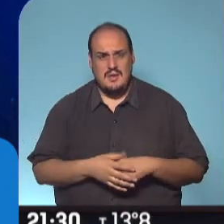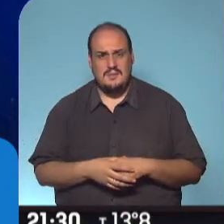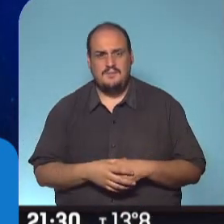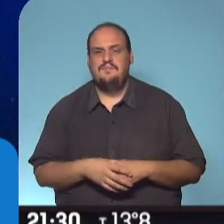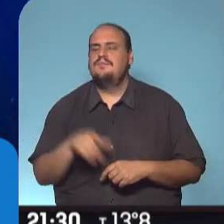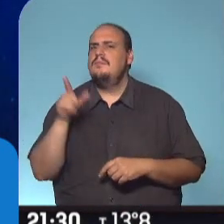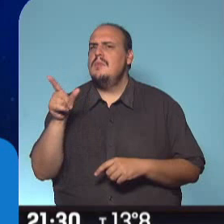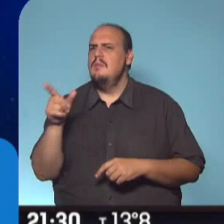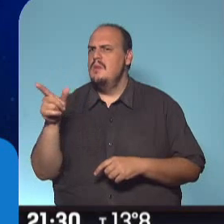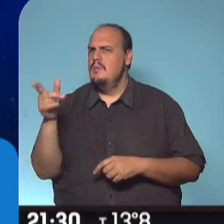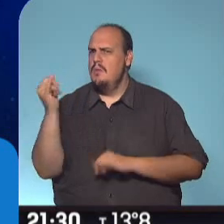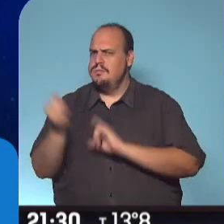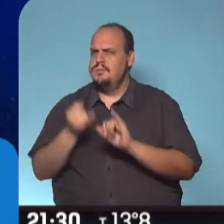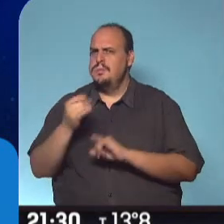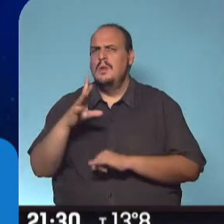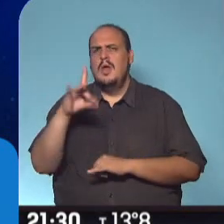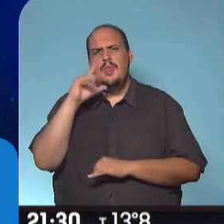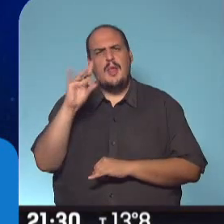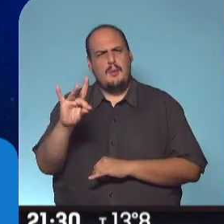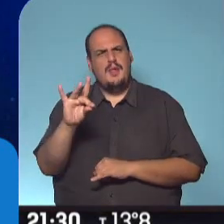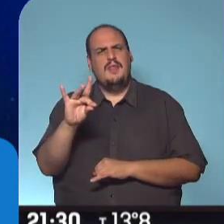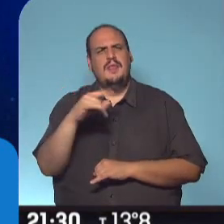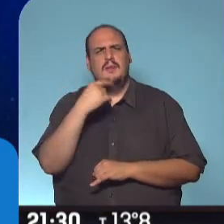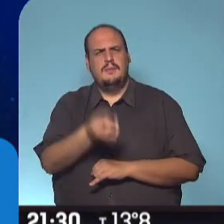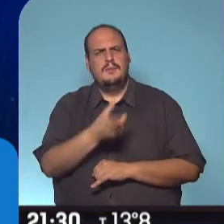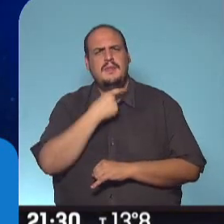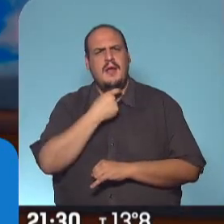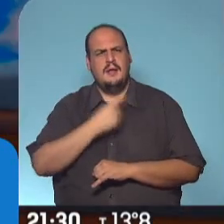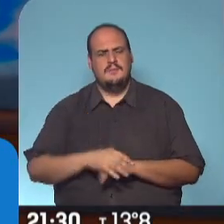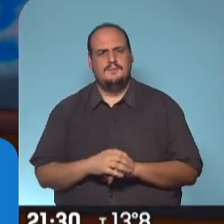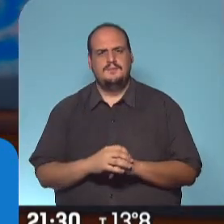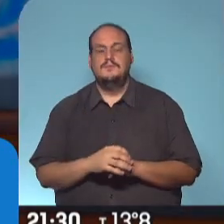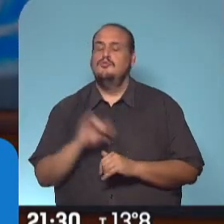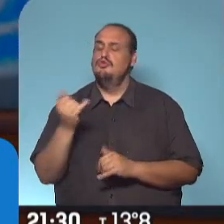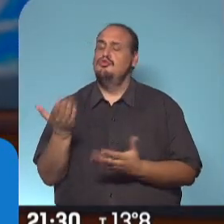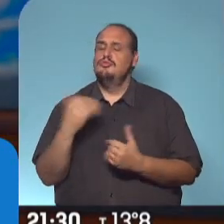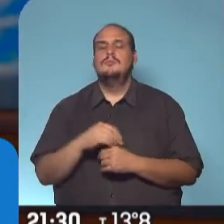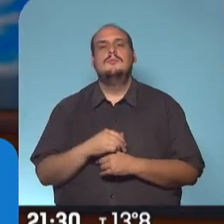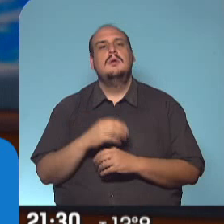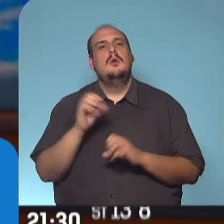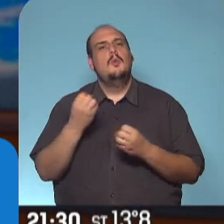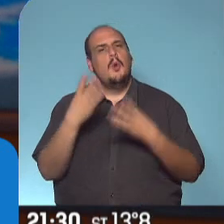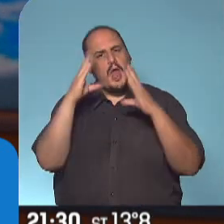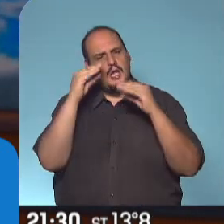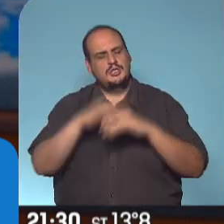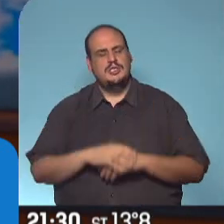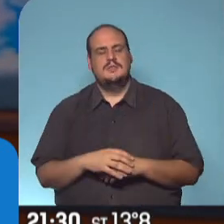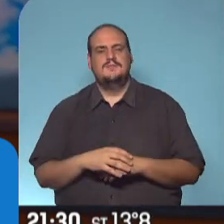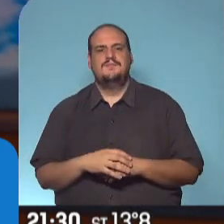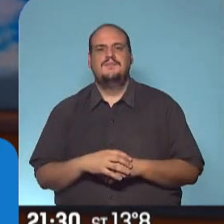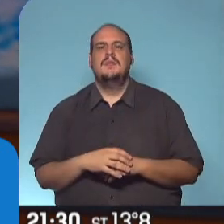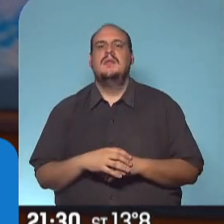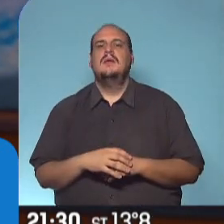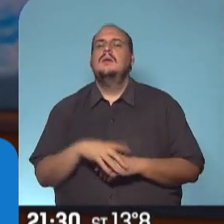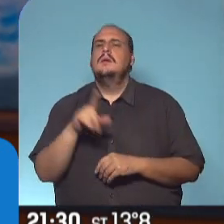lo que acaba de decir, quiere hacerle una pregunta sobre algún detalle de David Cufré. Sí, cómo no. Buenas noches, Carlos. ¿Va a ser, David? ¿Cómo te va? Muy